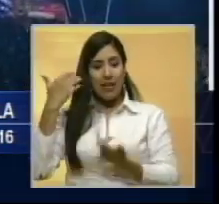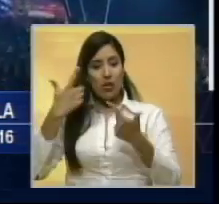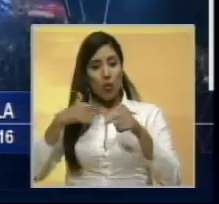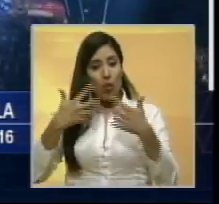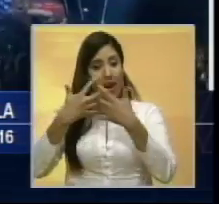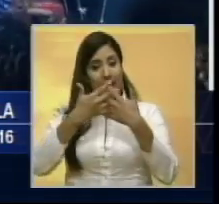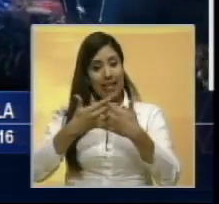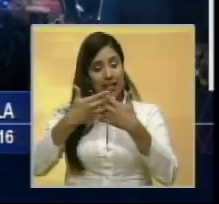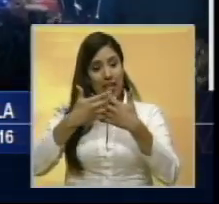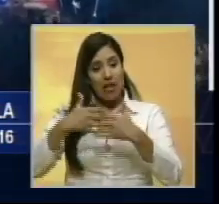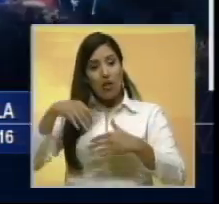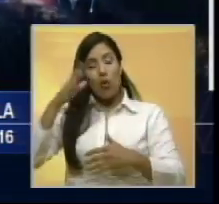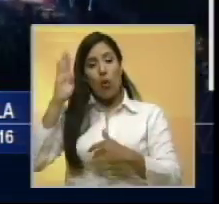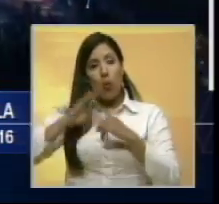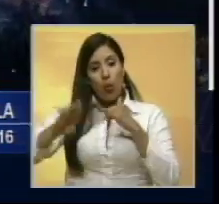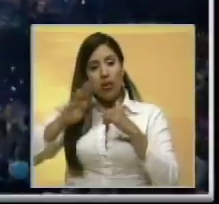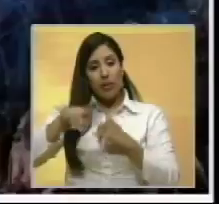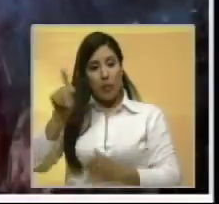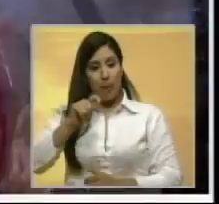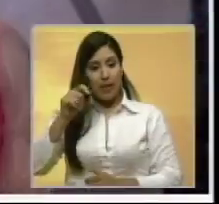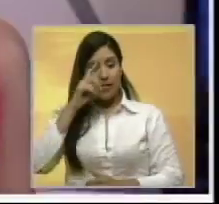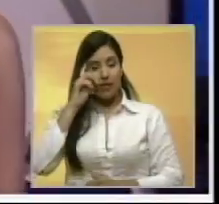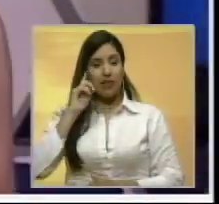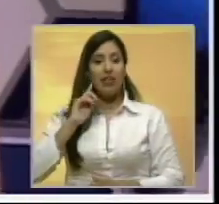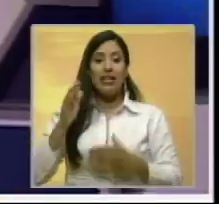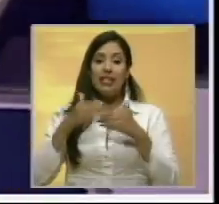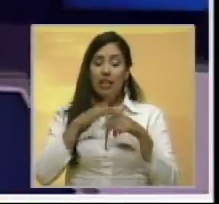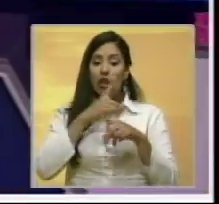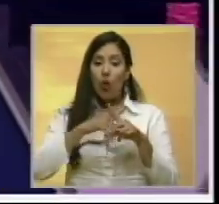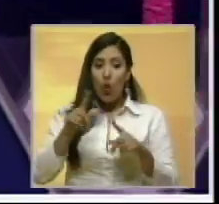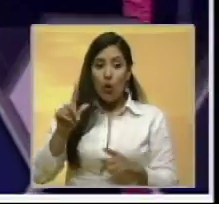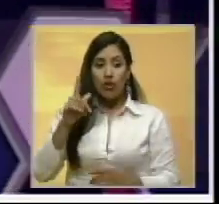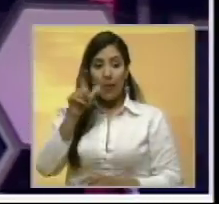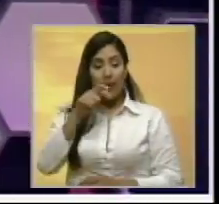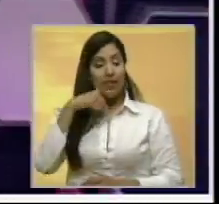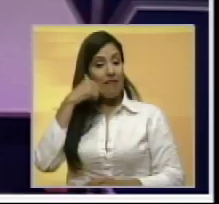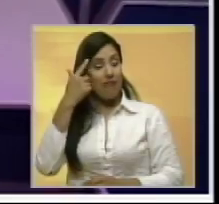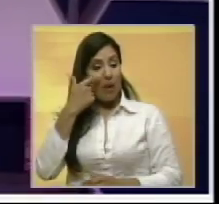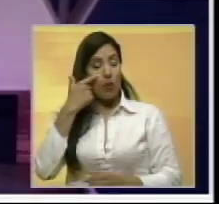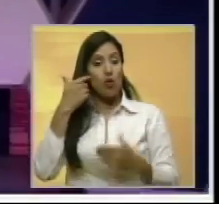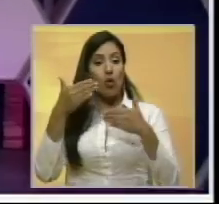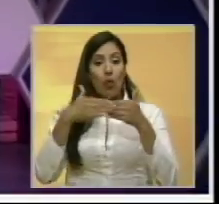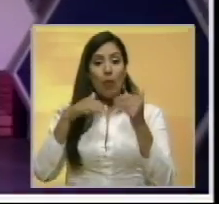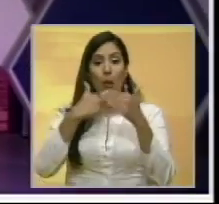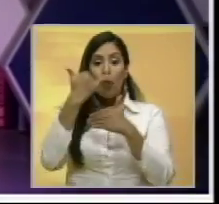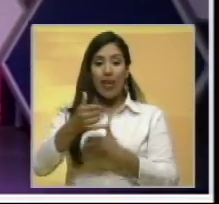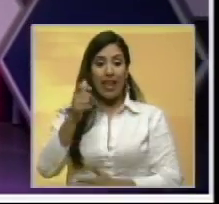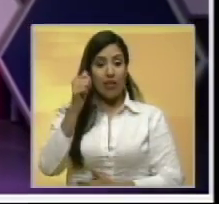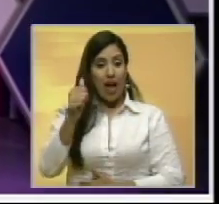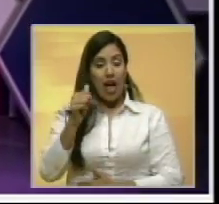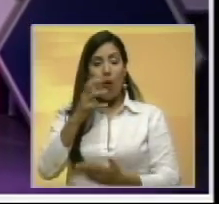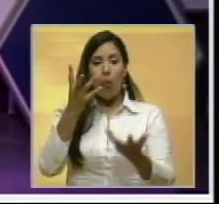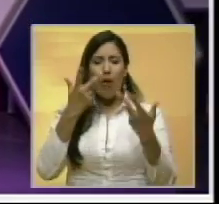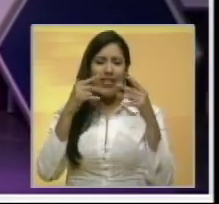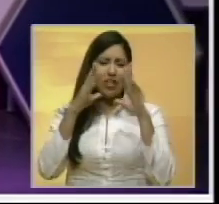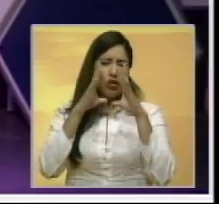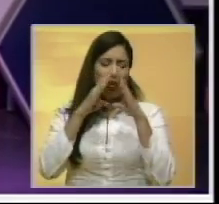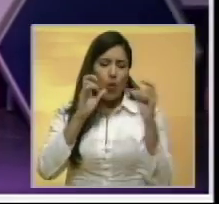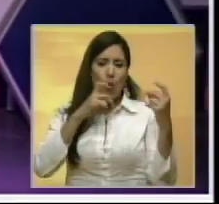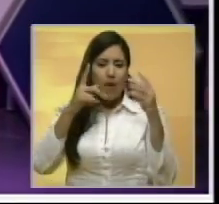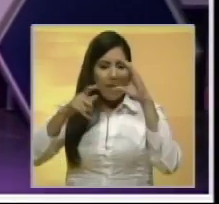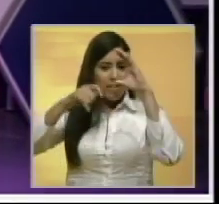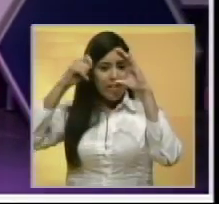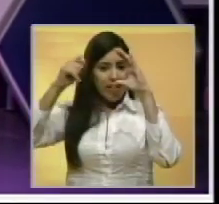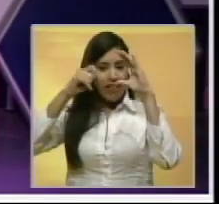en Estados Unidos durante los últimos meses. Cerramos con talento venezolano y la agrupación Proyecto A, quienes nos contaron todo sobre su nuevo